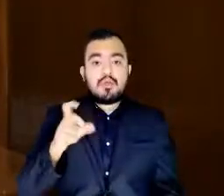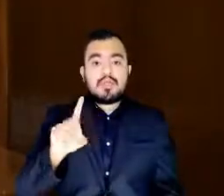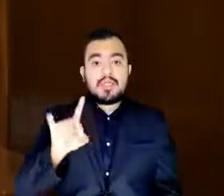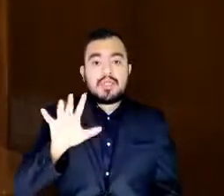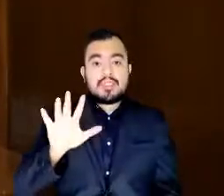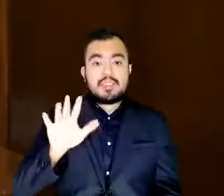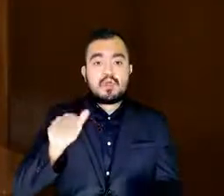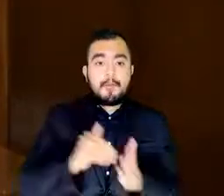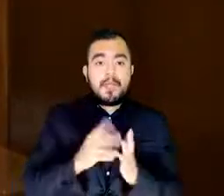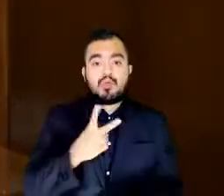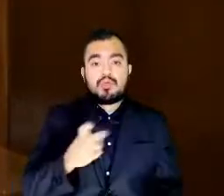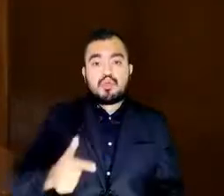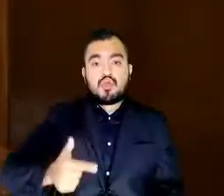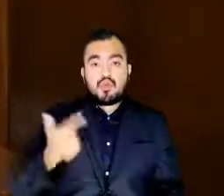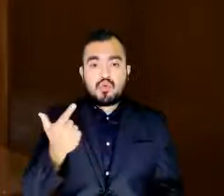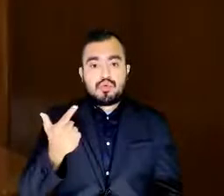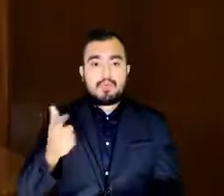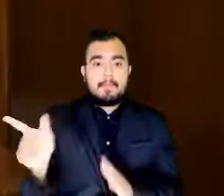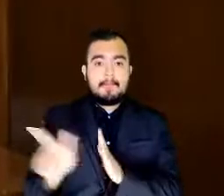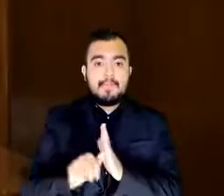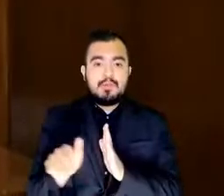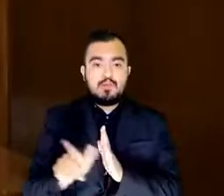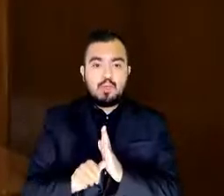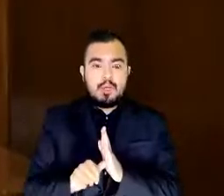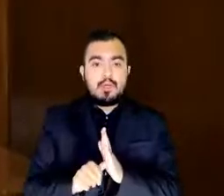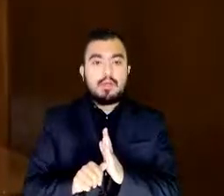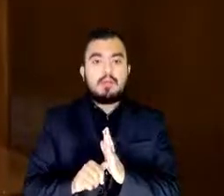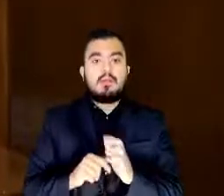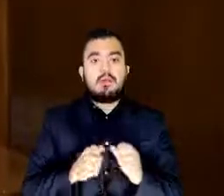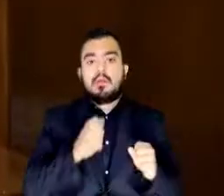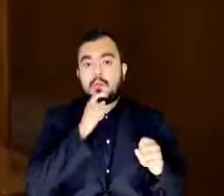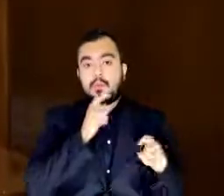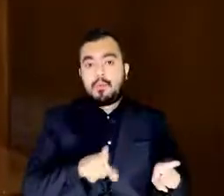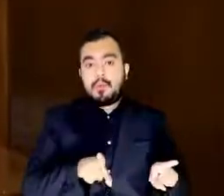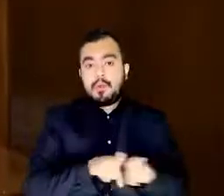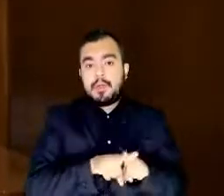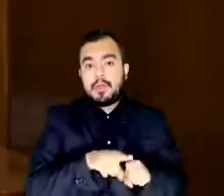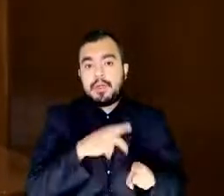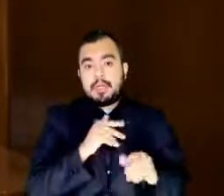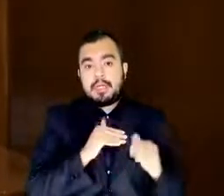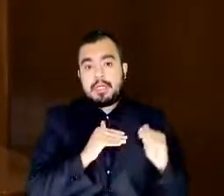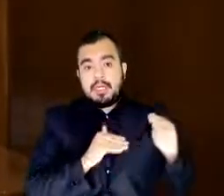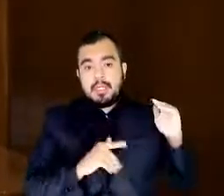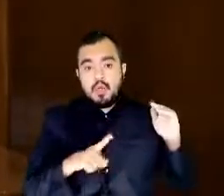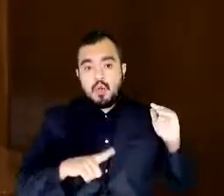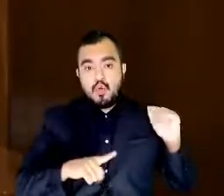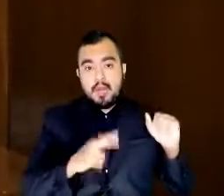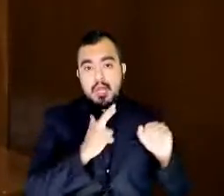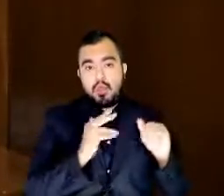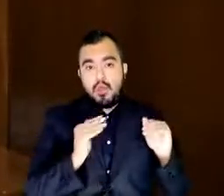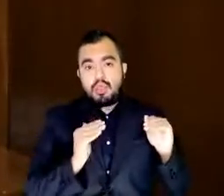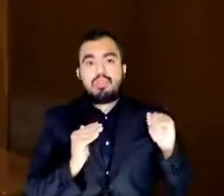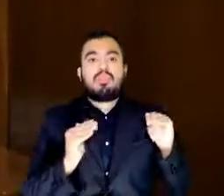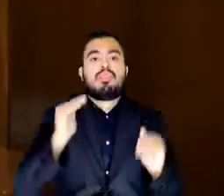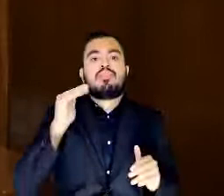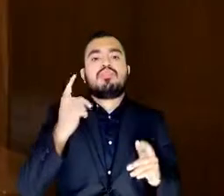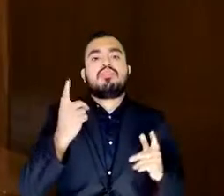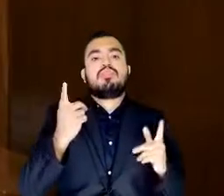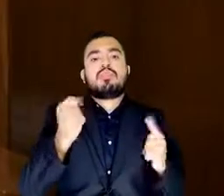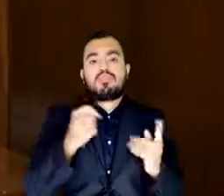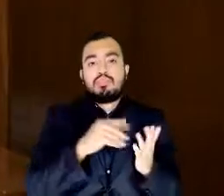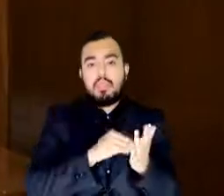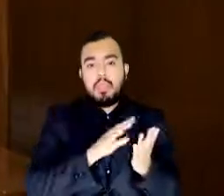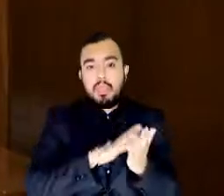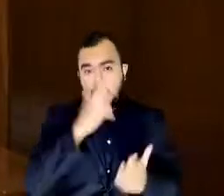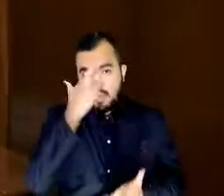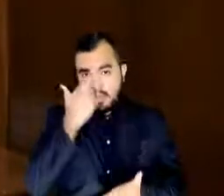135,212 mensuales netos, por arriba de lo estipulado por el titular del Ejecutivo, violentando lo establecido por